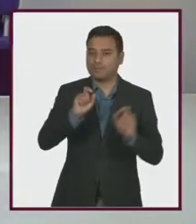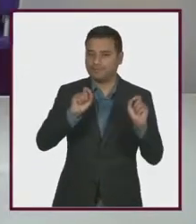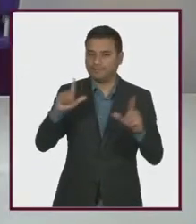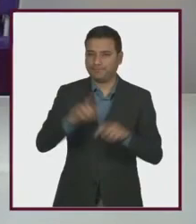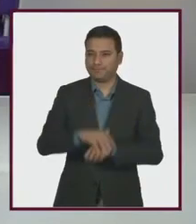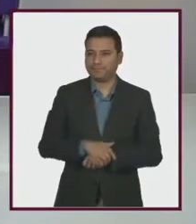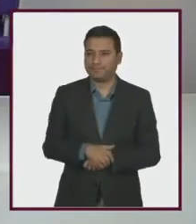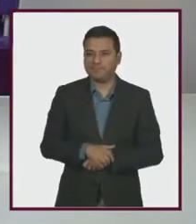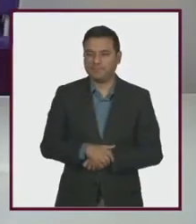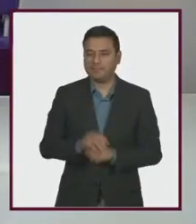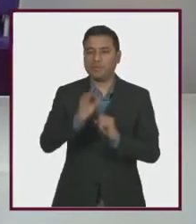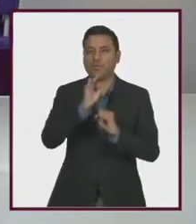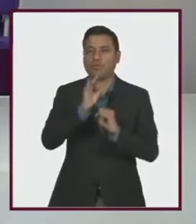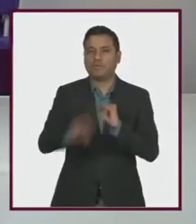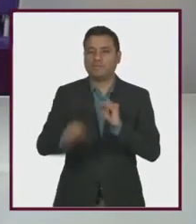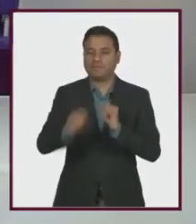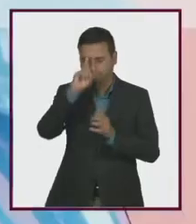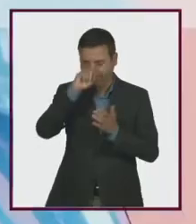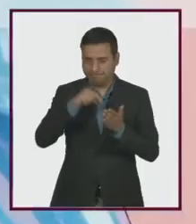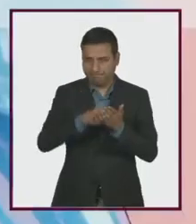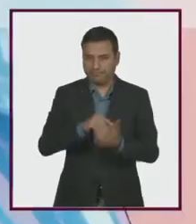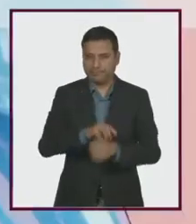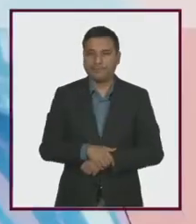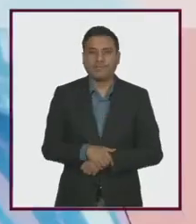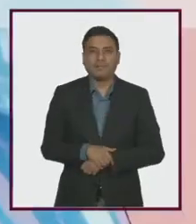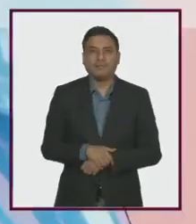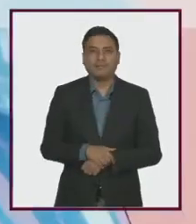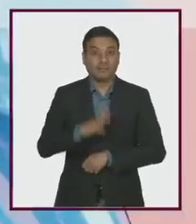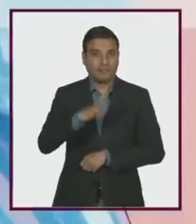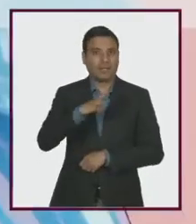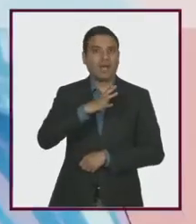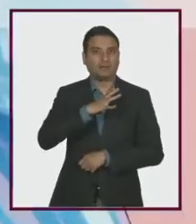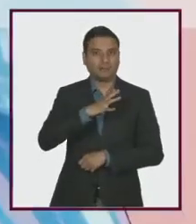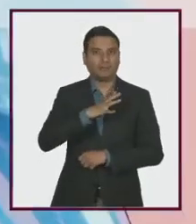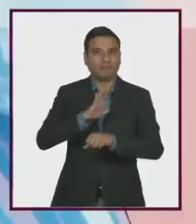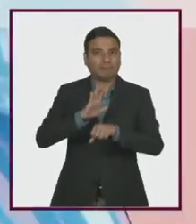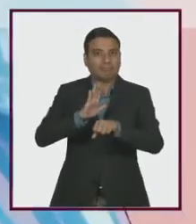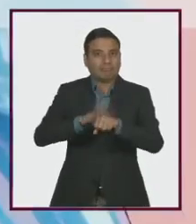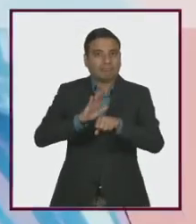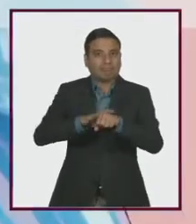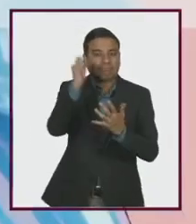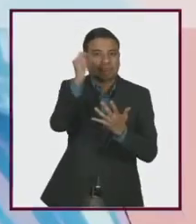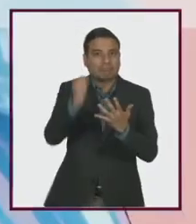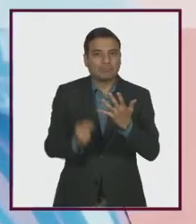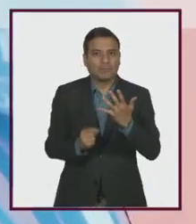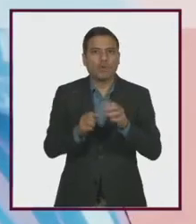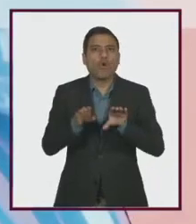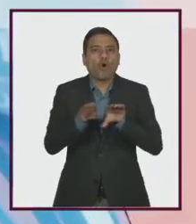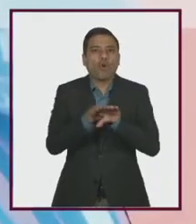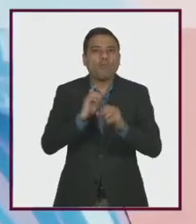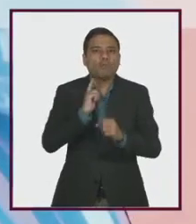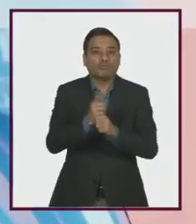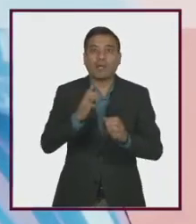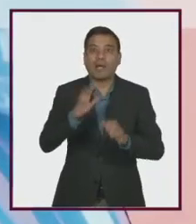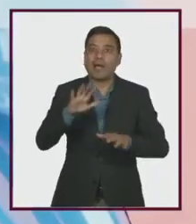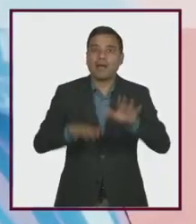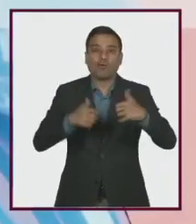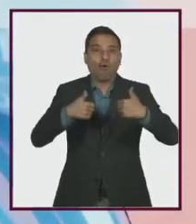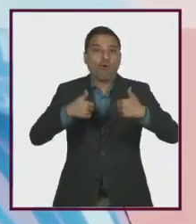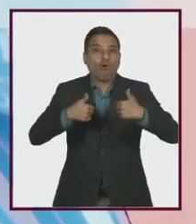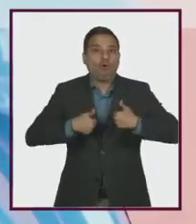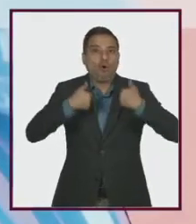creo que es la última. Las señales de alarma, que pueden ser los cambios de conducta que tienen los jóvenes, estas